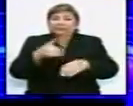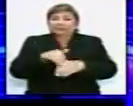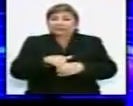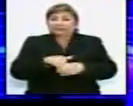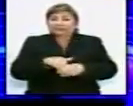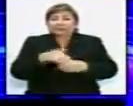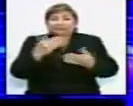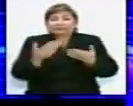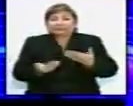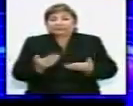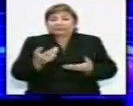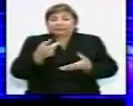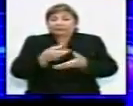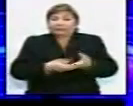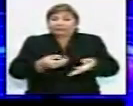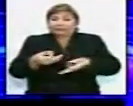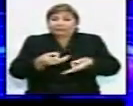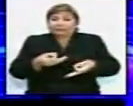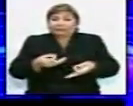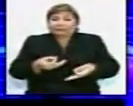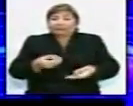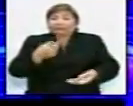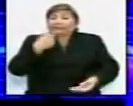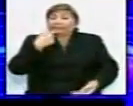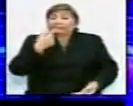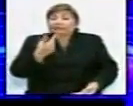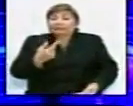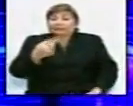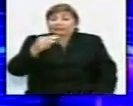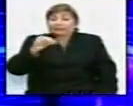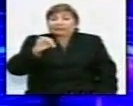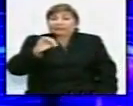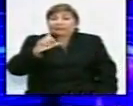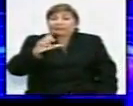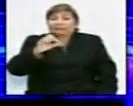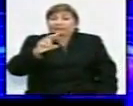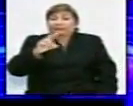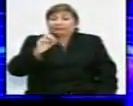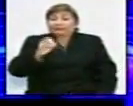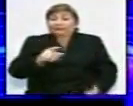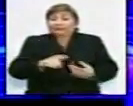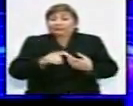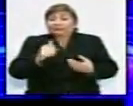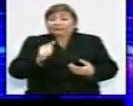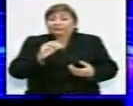con la Comisión de Presupuesto que preside la congresista Milagros Takayama. Se ha presentado, por cierto,